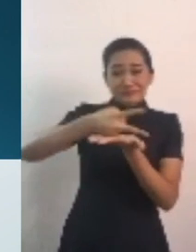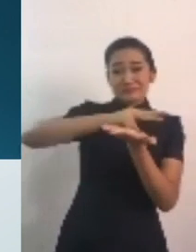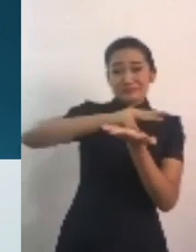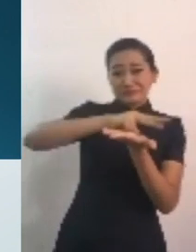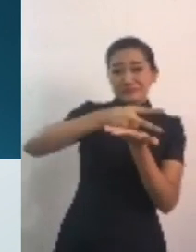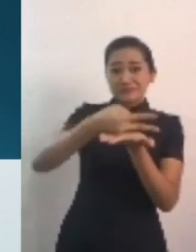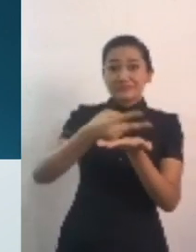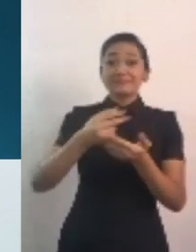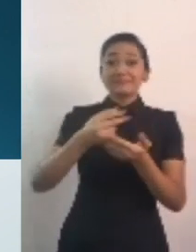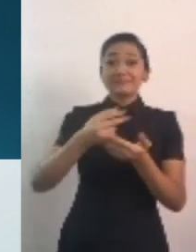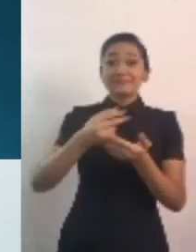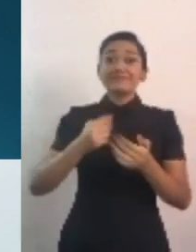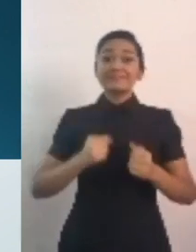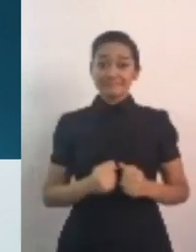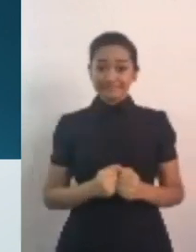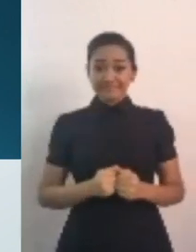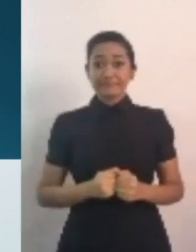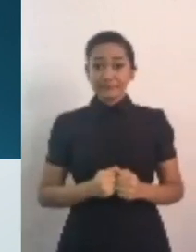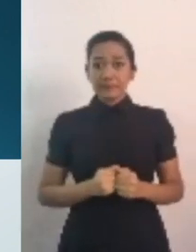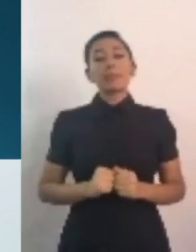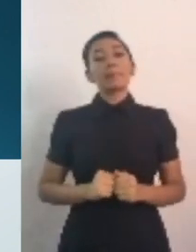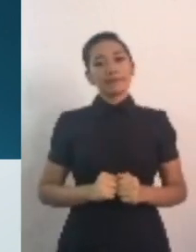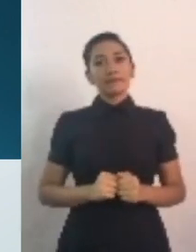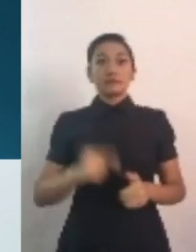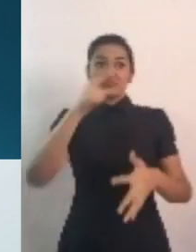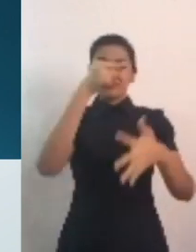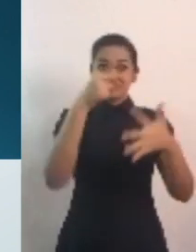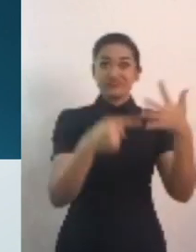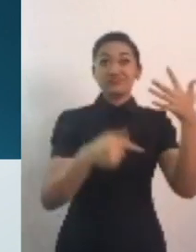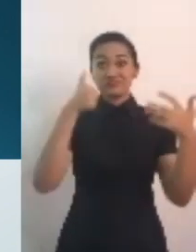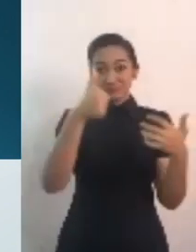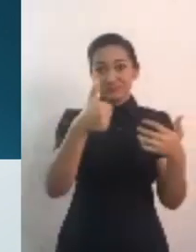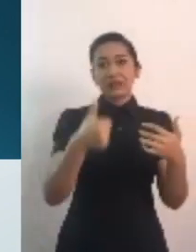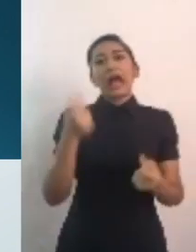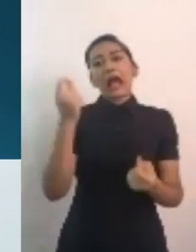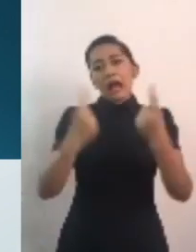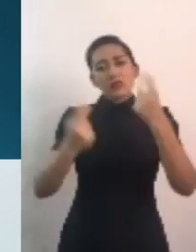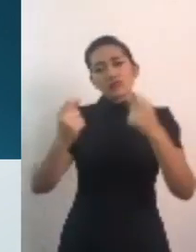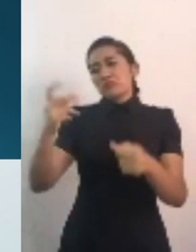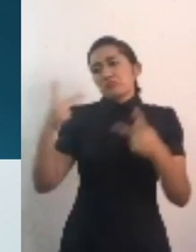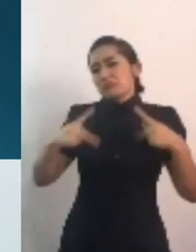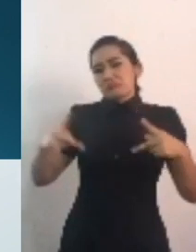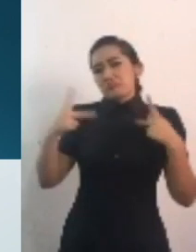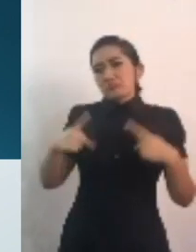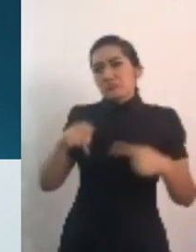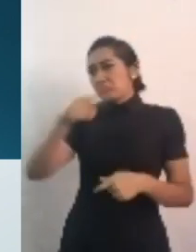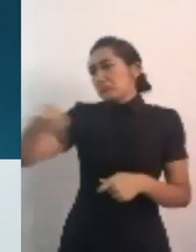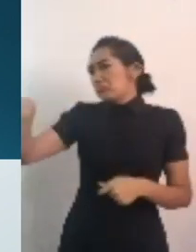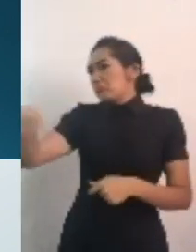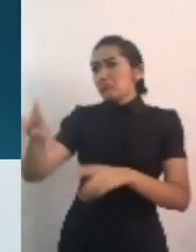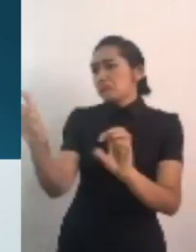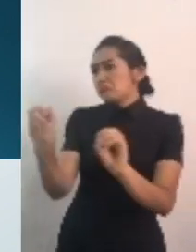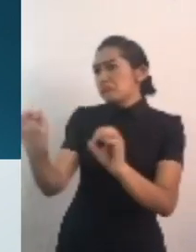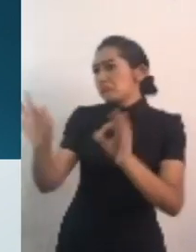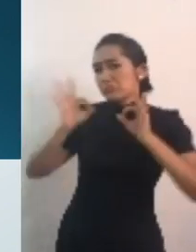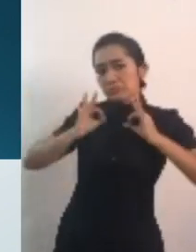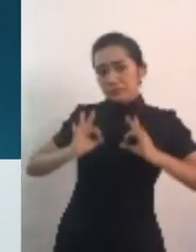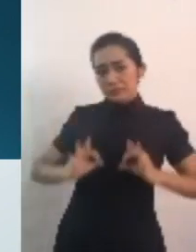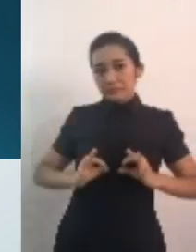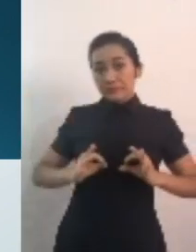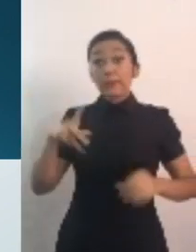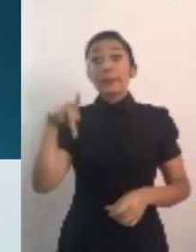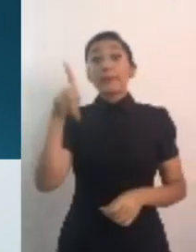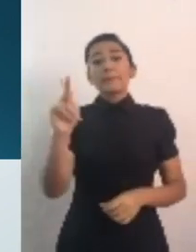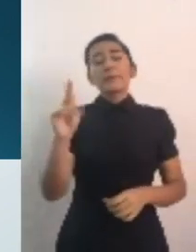personas se notan, sino hasta pasado un buen tiempo. El caso más importante quizá es el trastorno por estrés